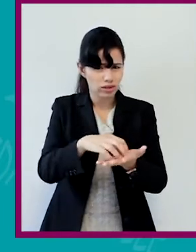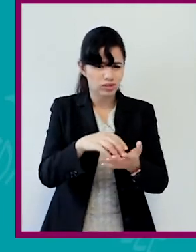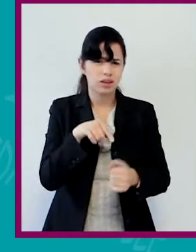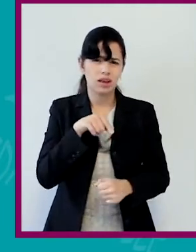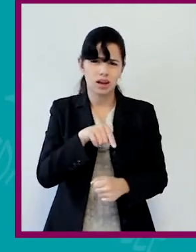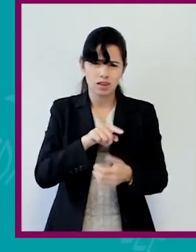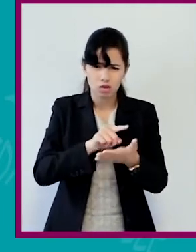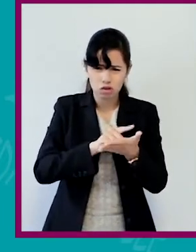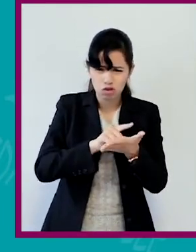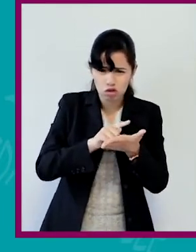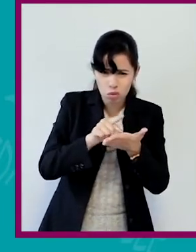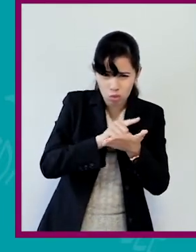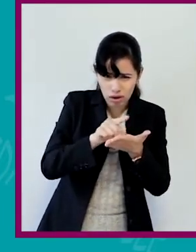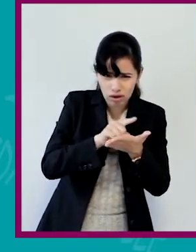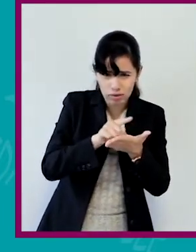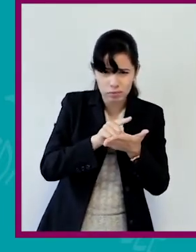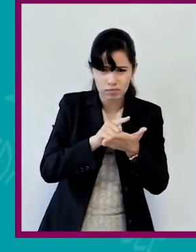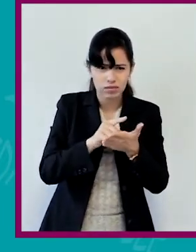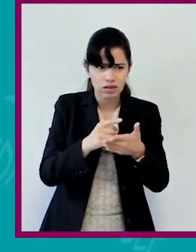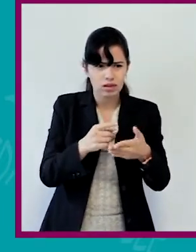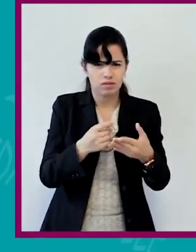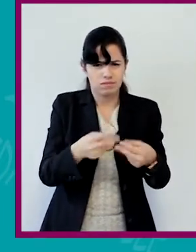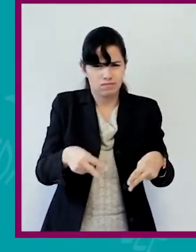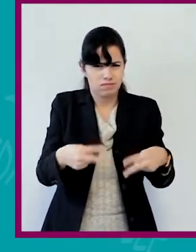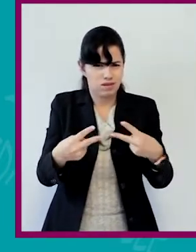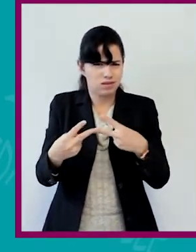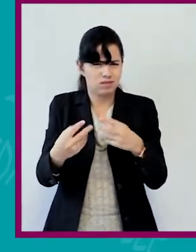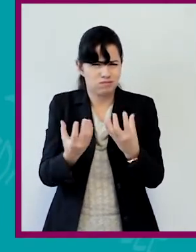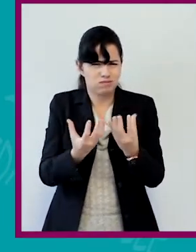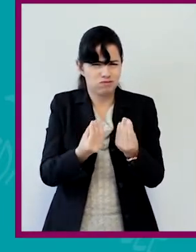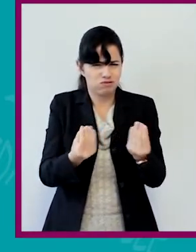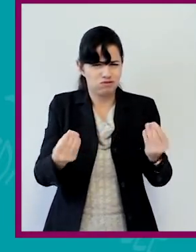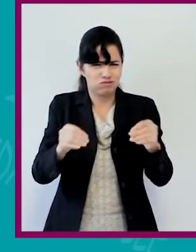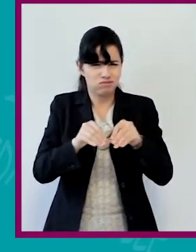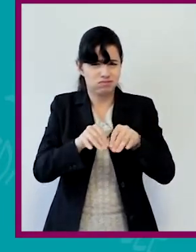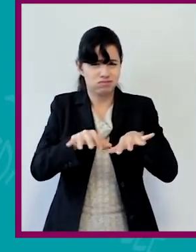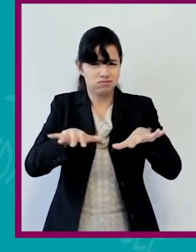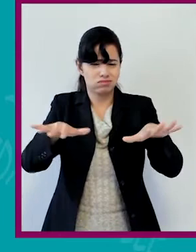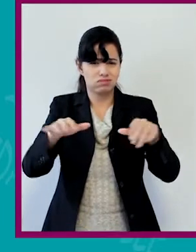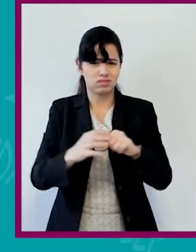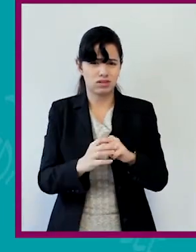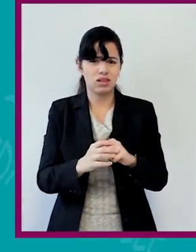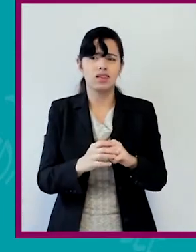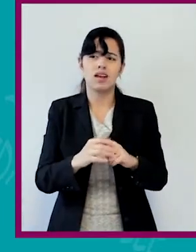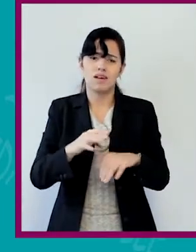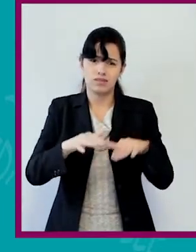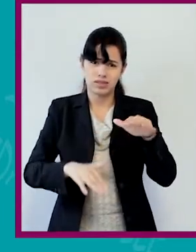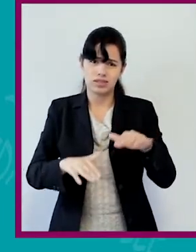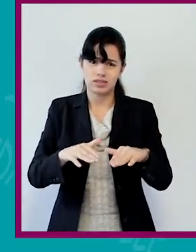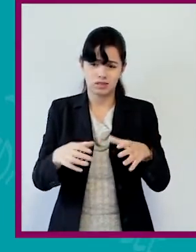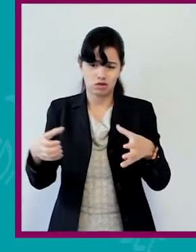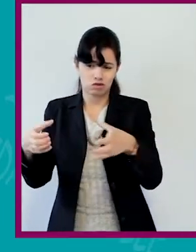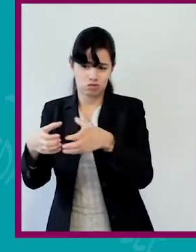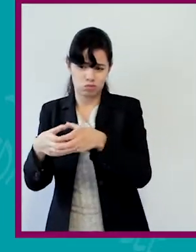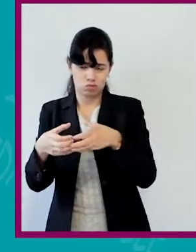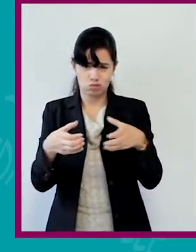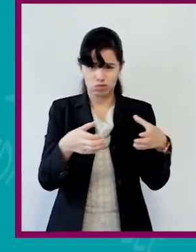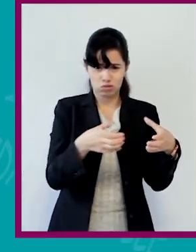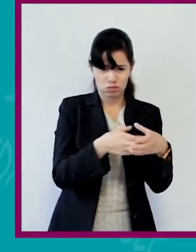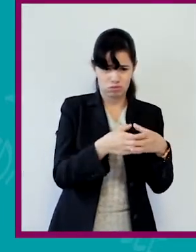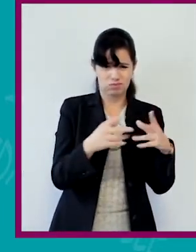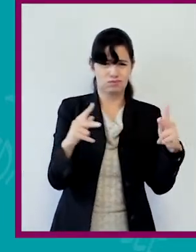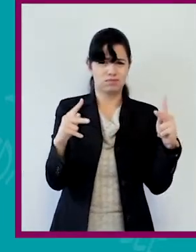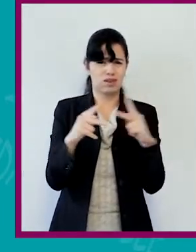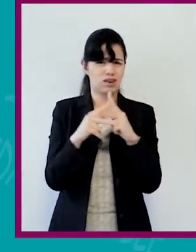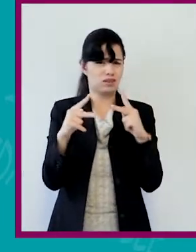viven en colonias donde el narcotráfico o el narcomenudeo pulula y explota